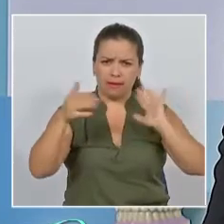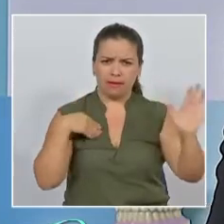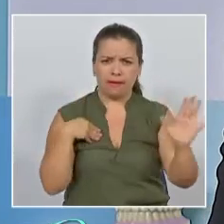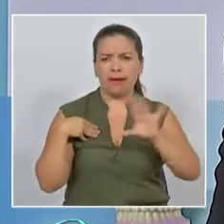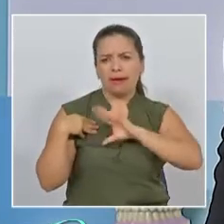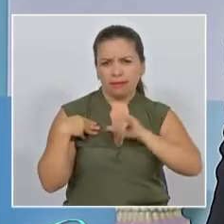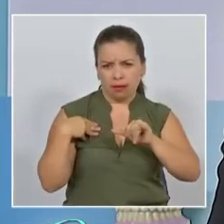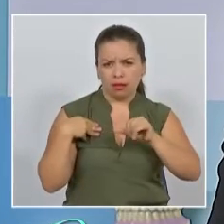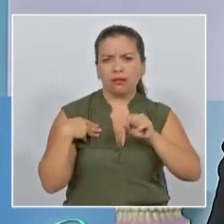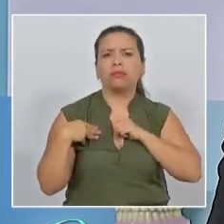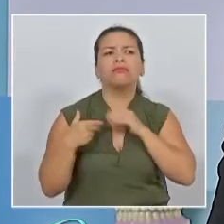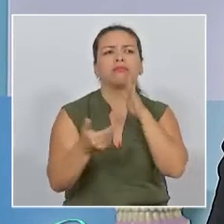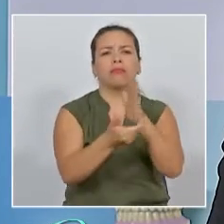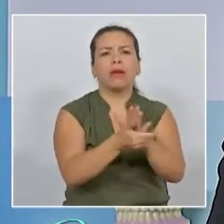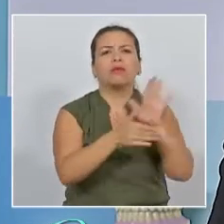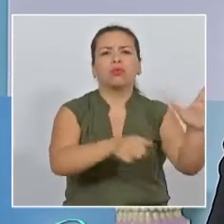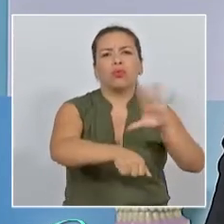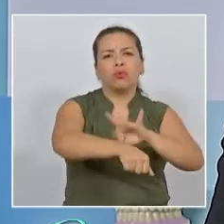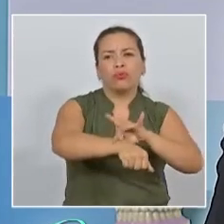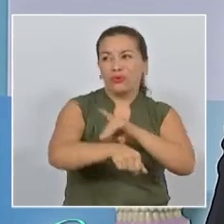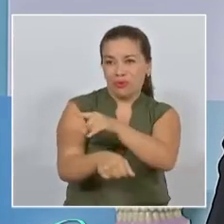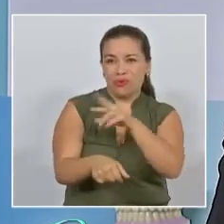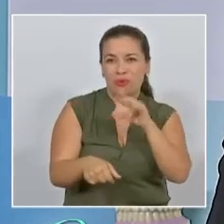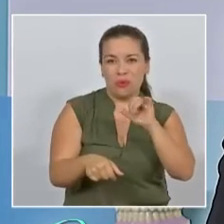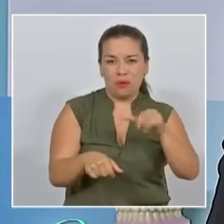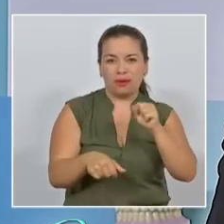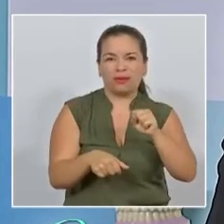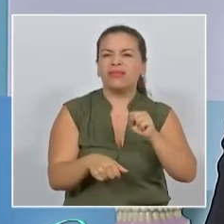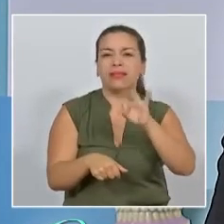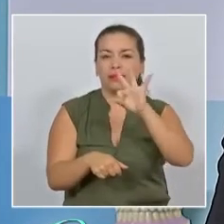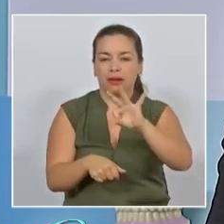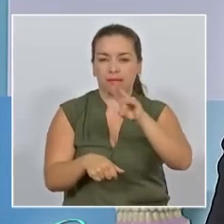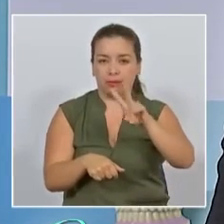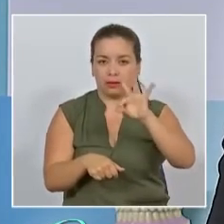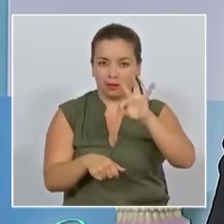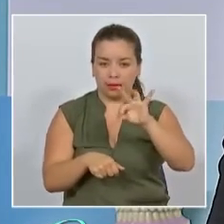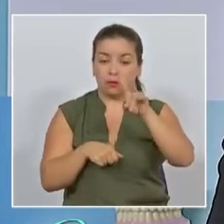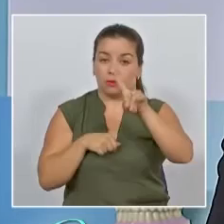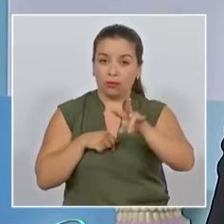y busquen sus productos, medicamentos de Dr. Rojas. Es